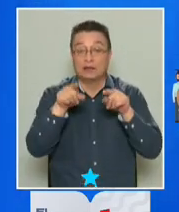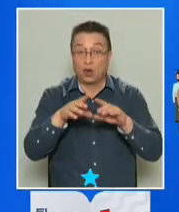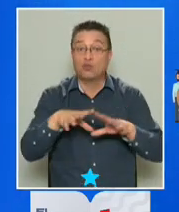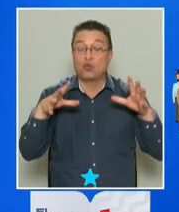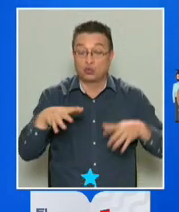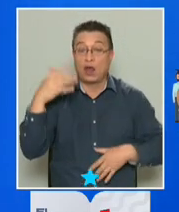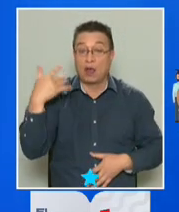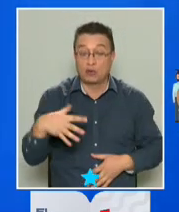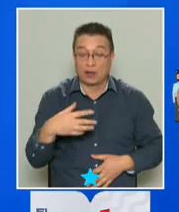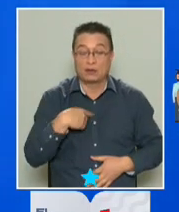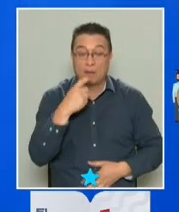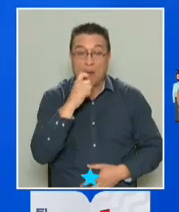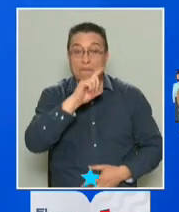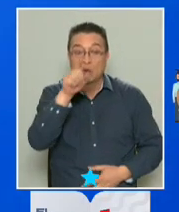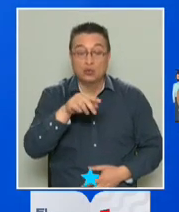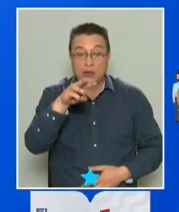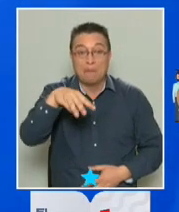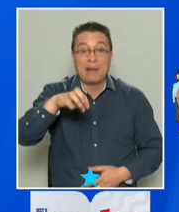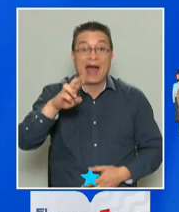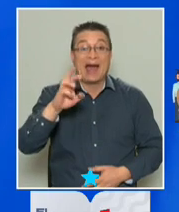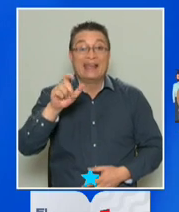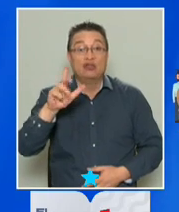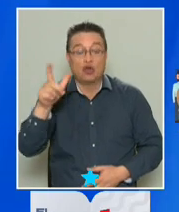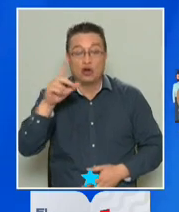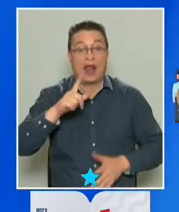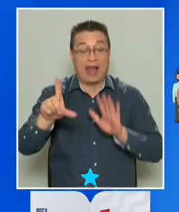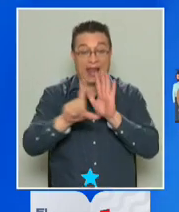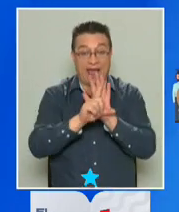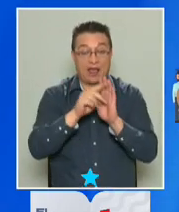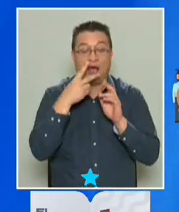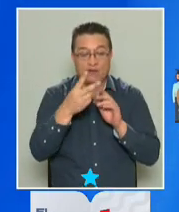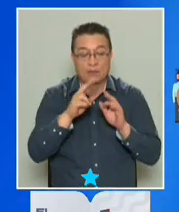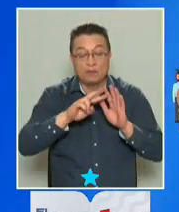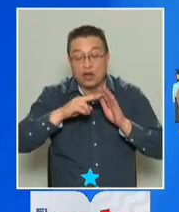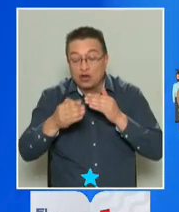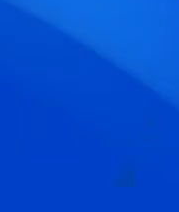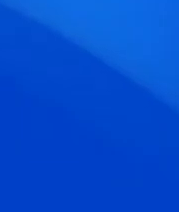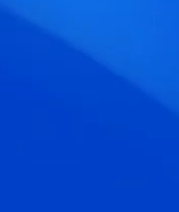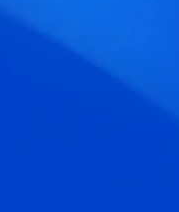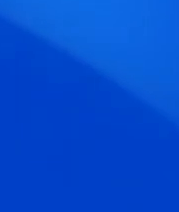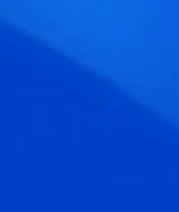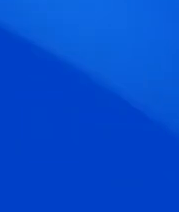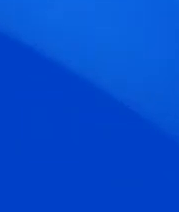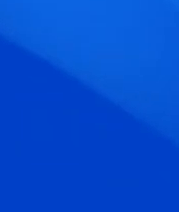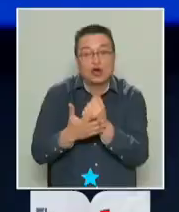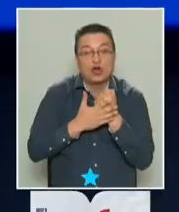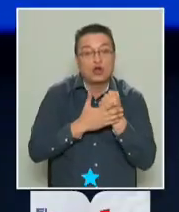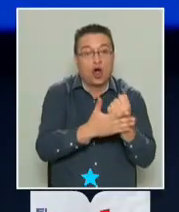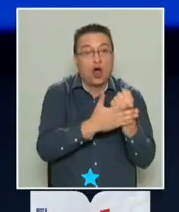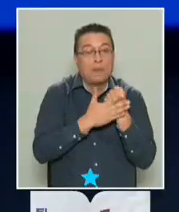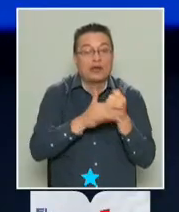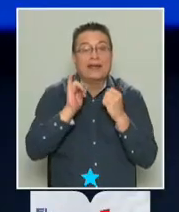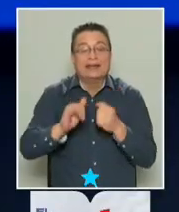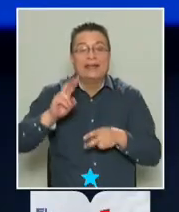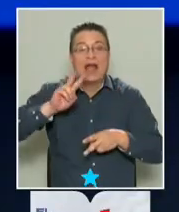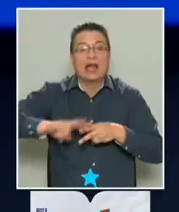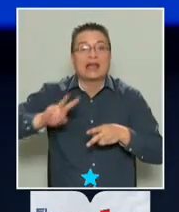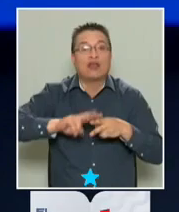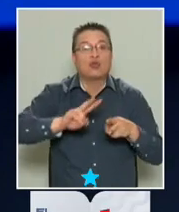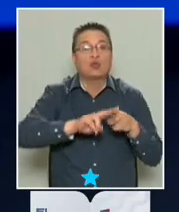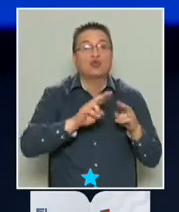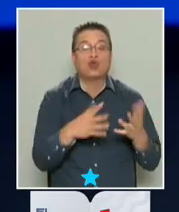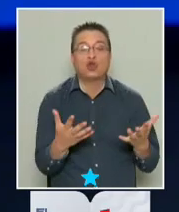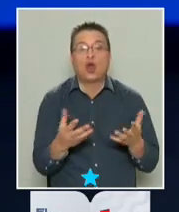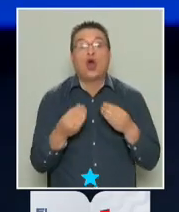tengo una pregunta para mí son la ley determinará los mecanismos de coordinación cooperación y de resolución un tema